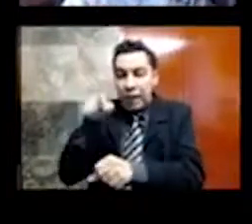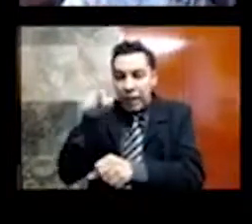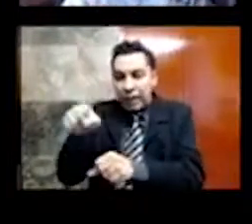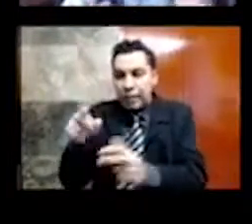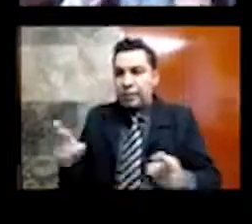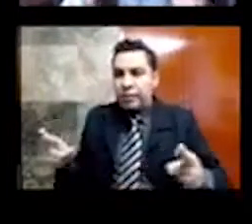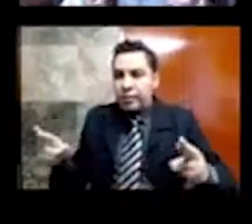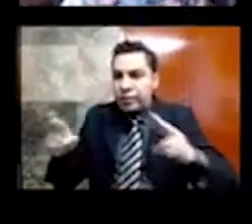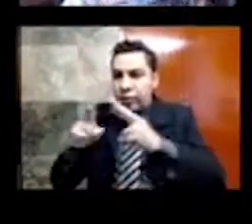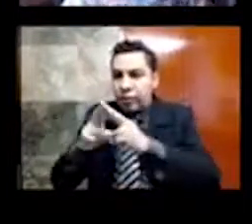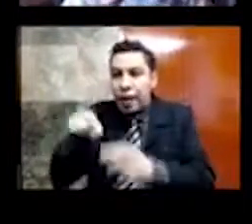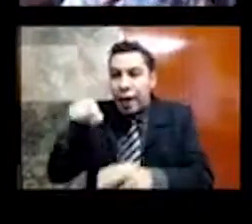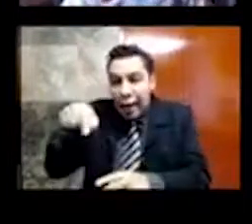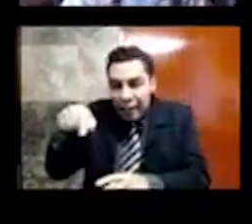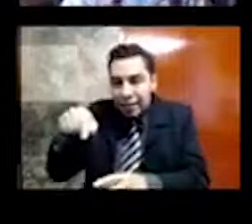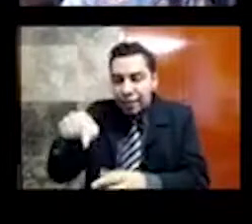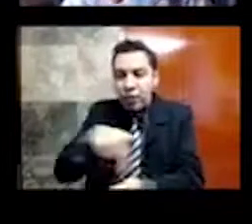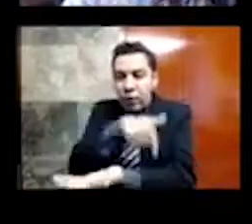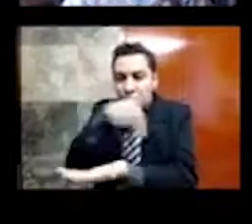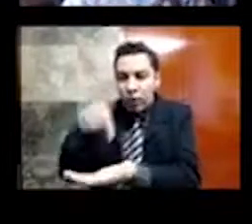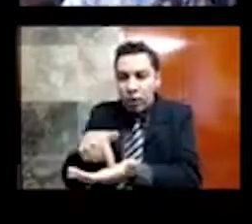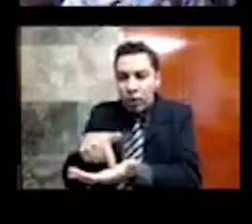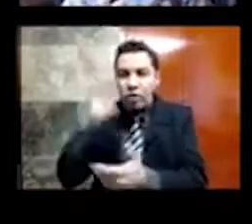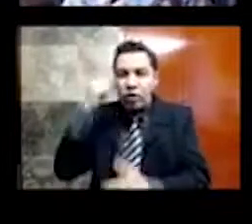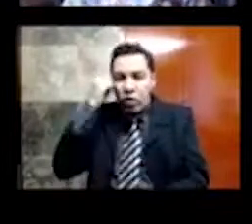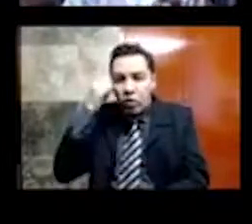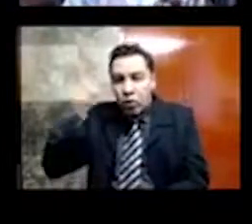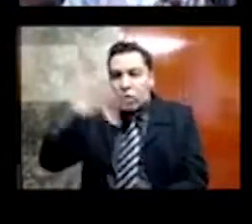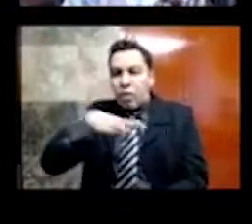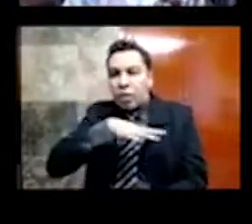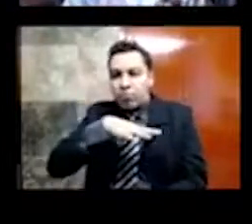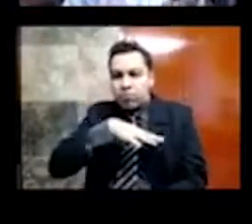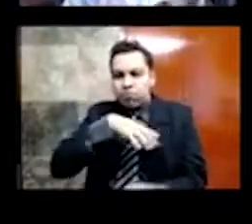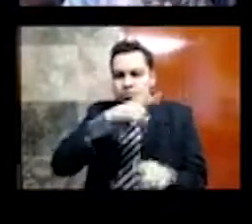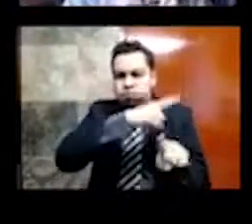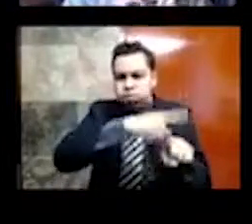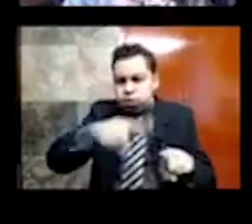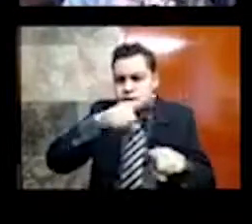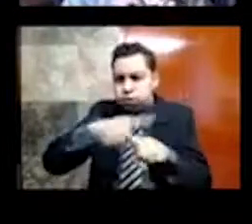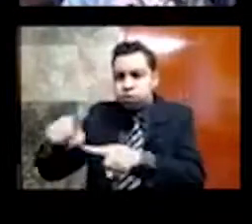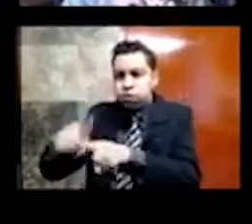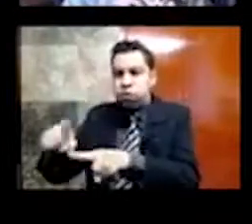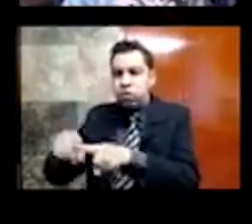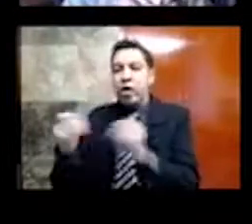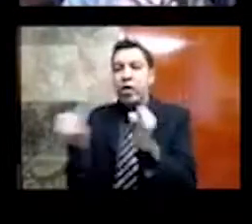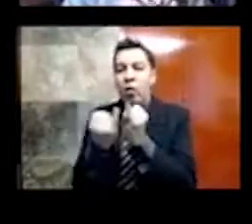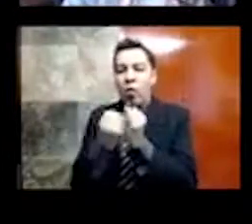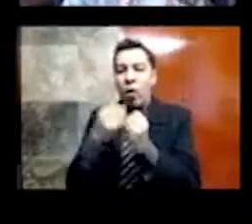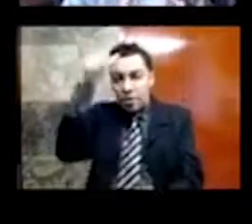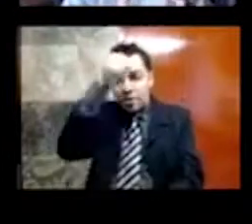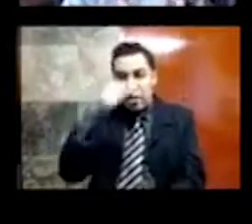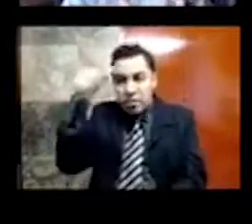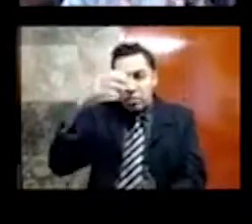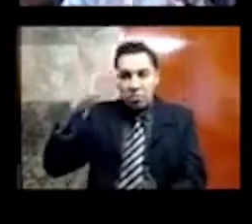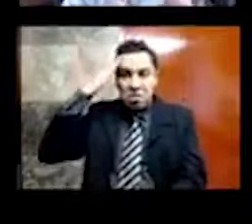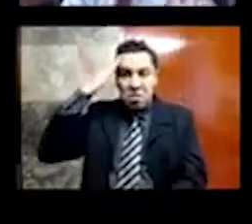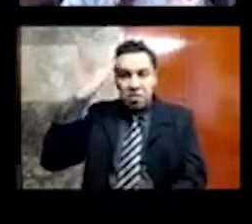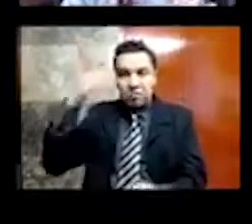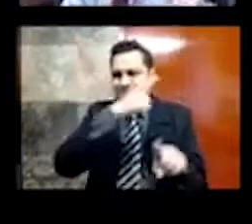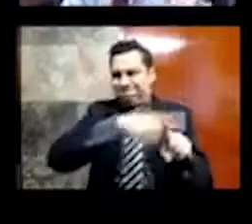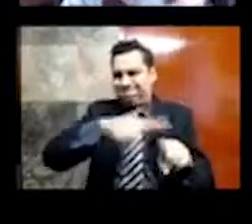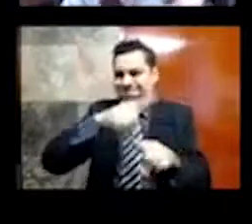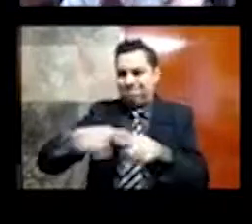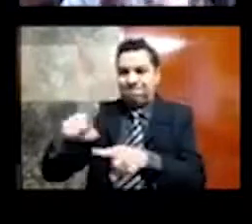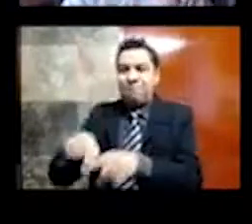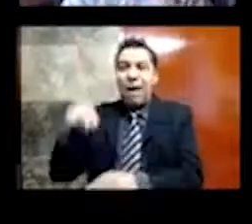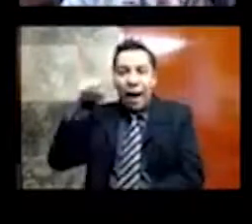todos los dioses, ahí están todos los supremos sacerdotes. No hay uno que sea la cabeza, son varios los que son las cabezas. En el